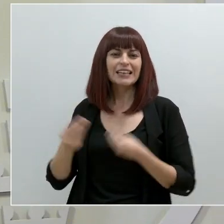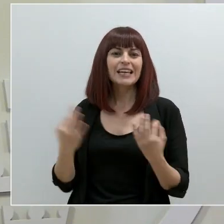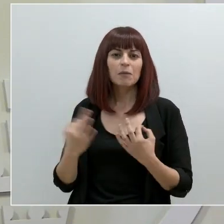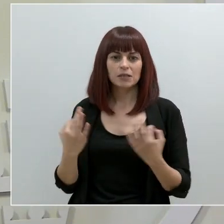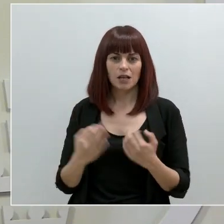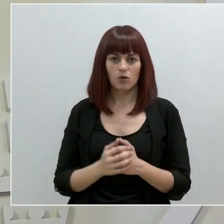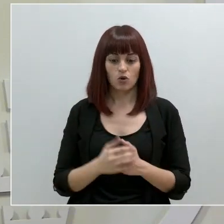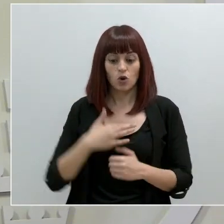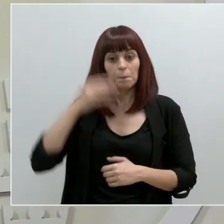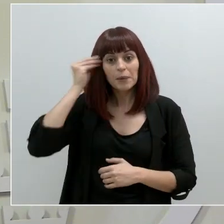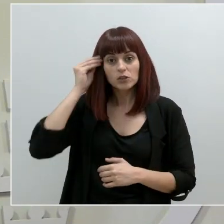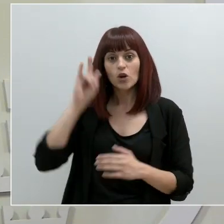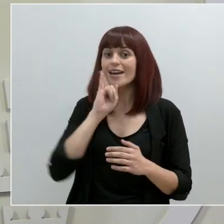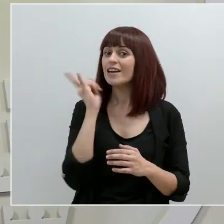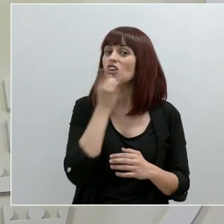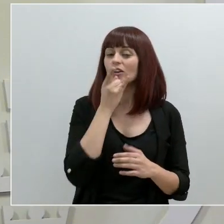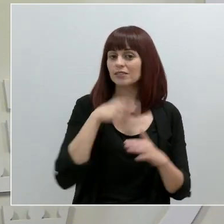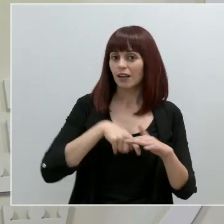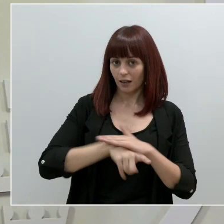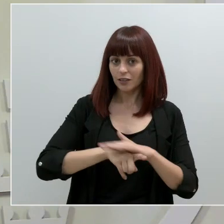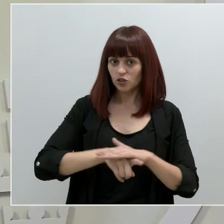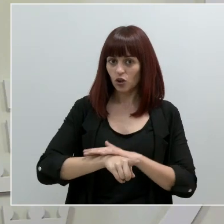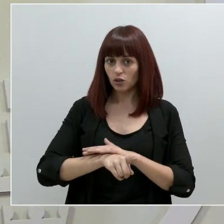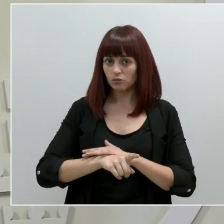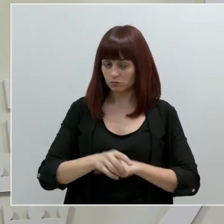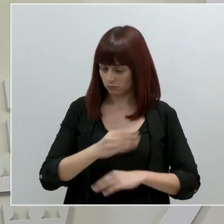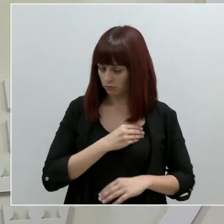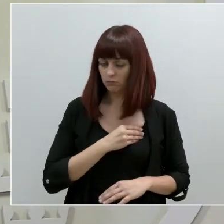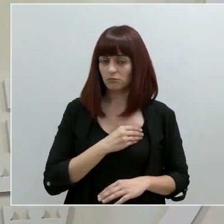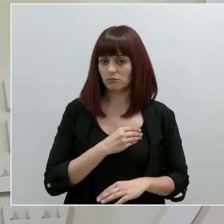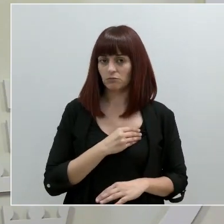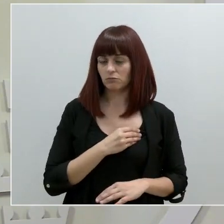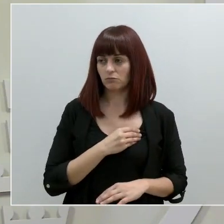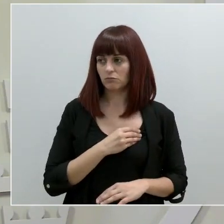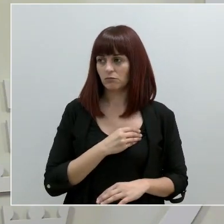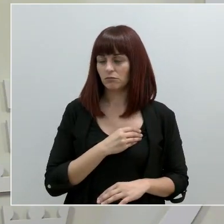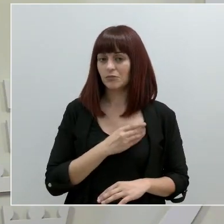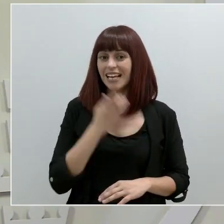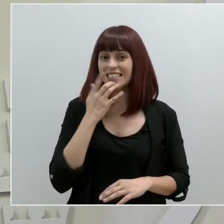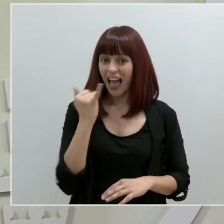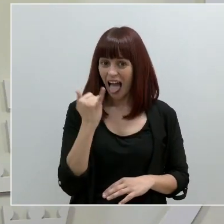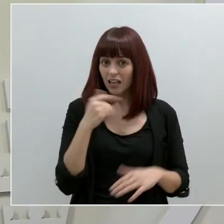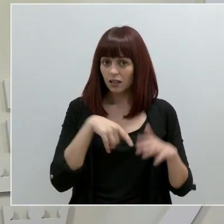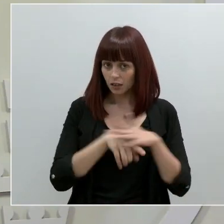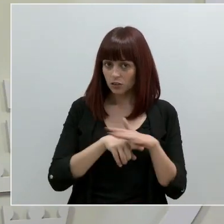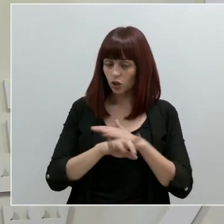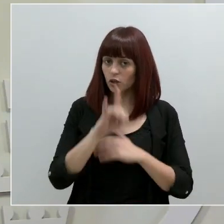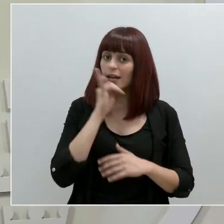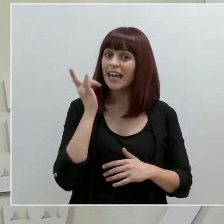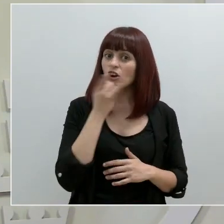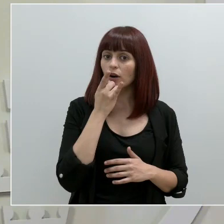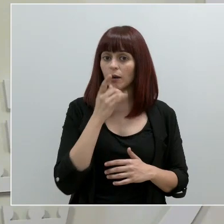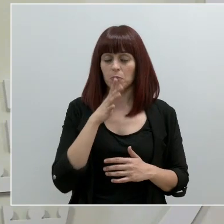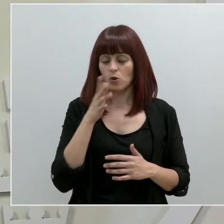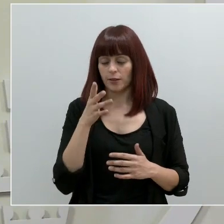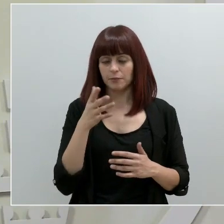creo que los errores de gestión, por desgracia, si es que existen, que evidentemente nadie